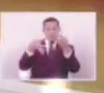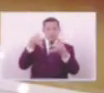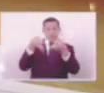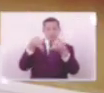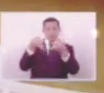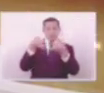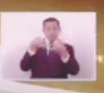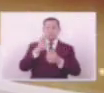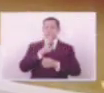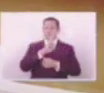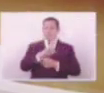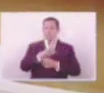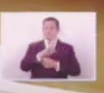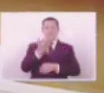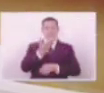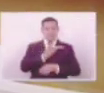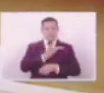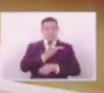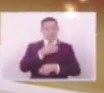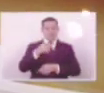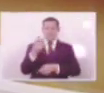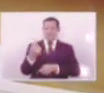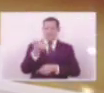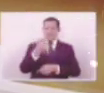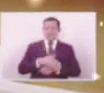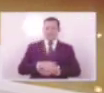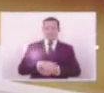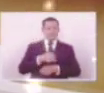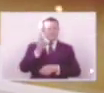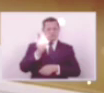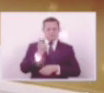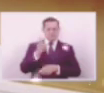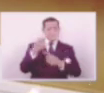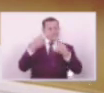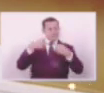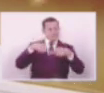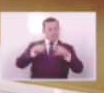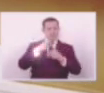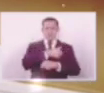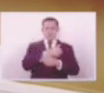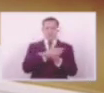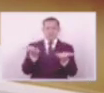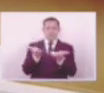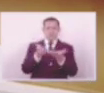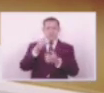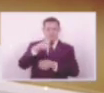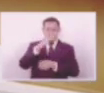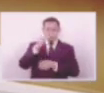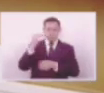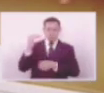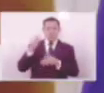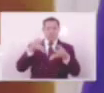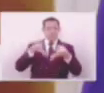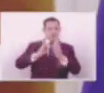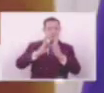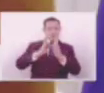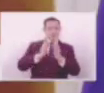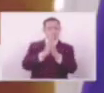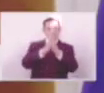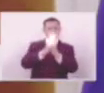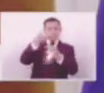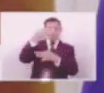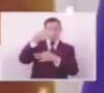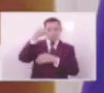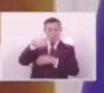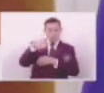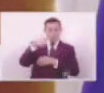esas cuentas pendientes será así de simple así como siempre debió ser en este país de tal manera que esta solicitud